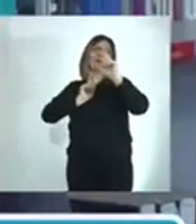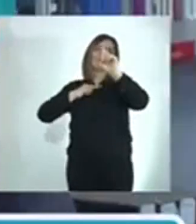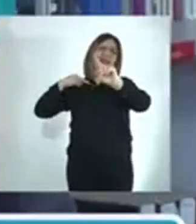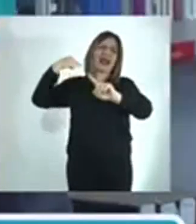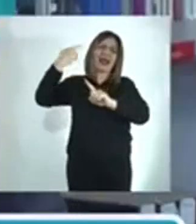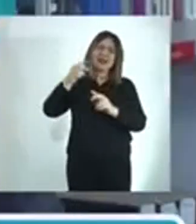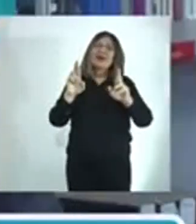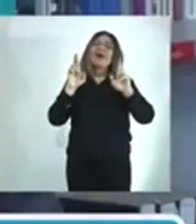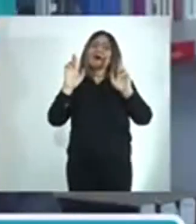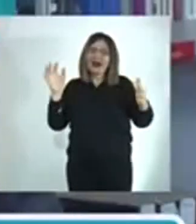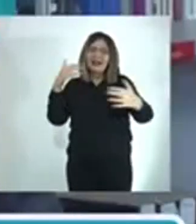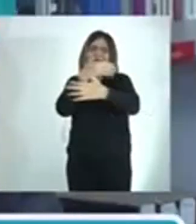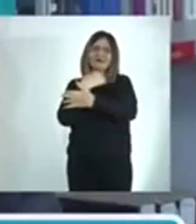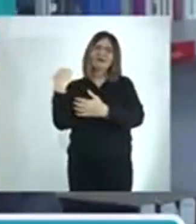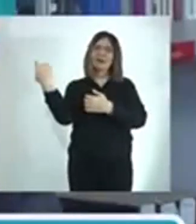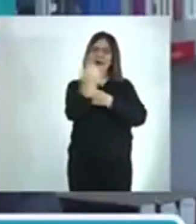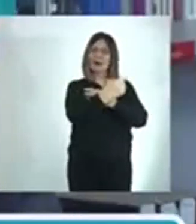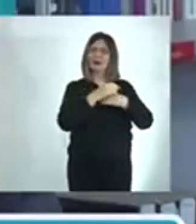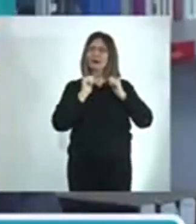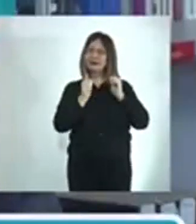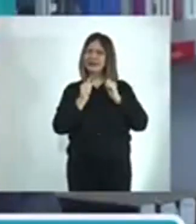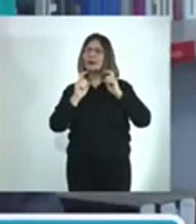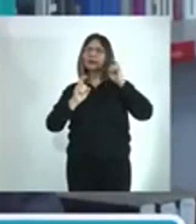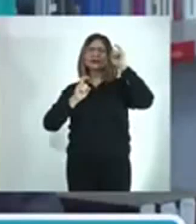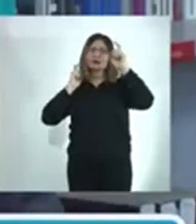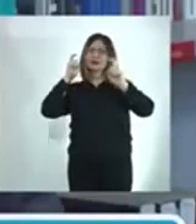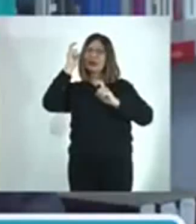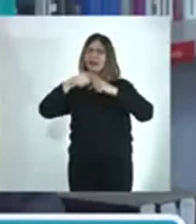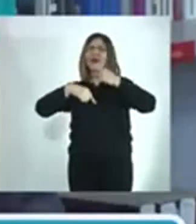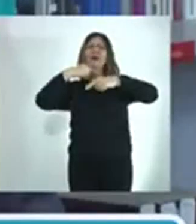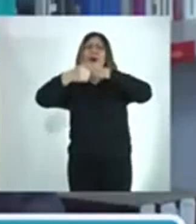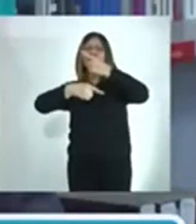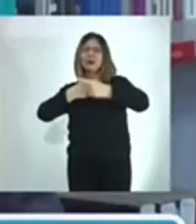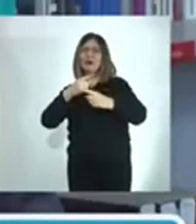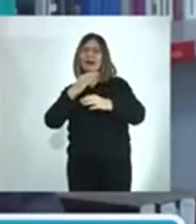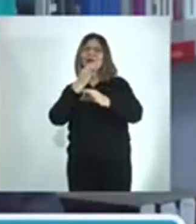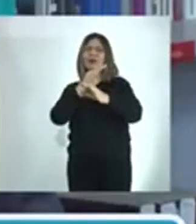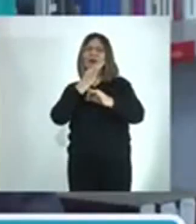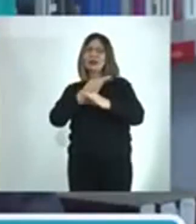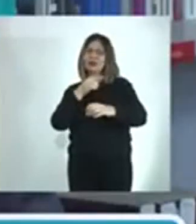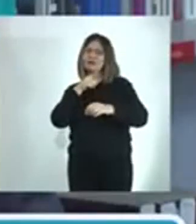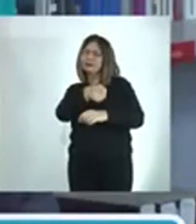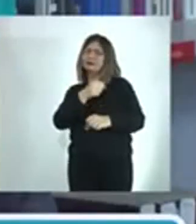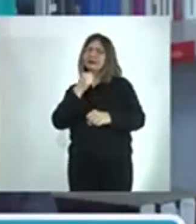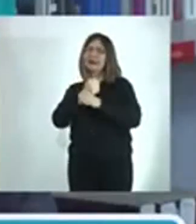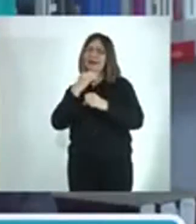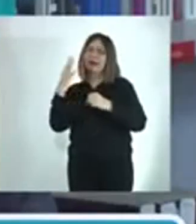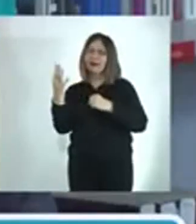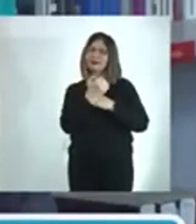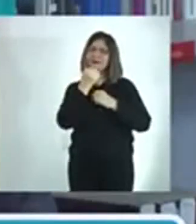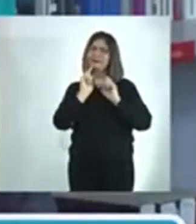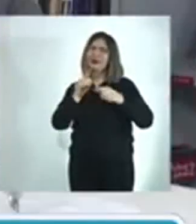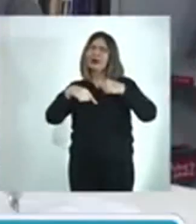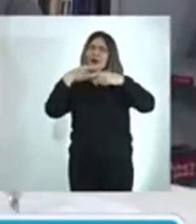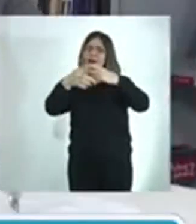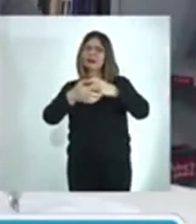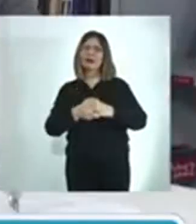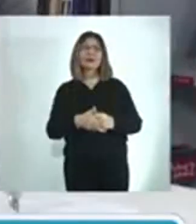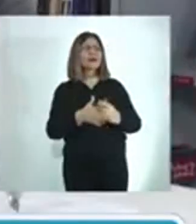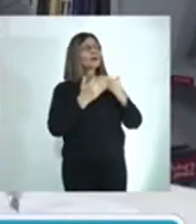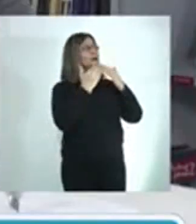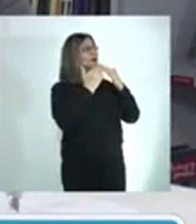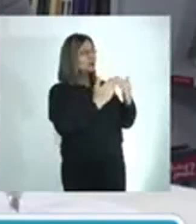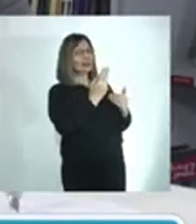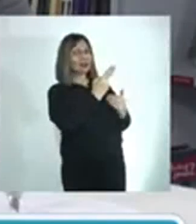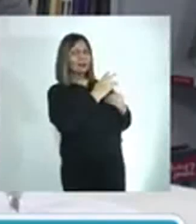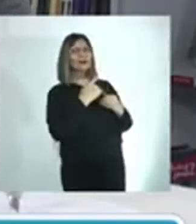esto, construir la educación, que es el futuro de Tucumán y el futuro del mundo, ¿no? Bien, muchísimas gracias. Nos